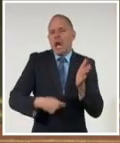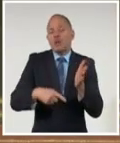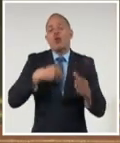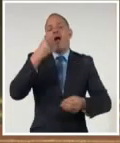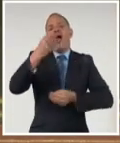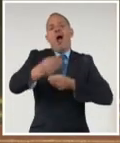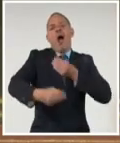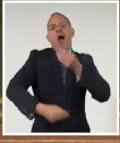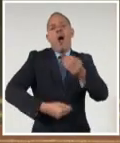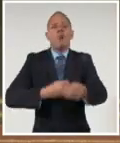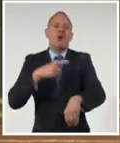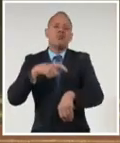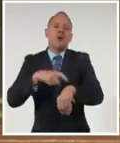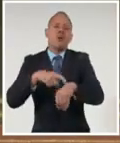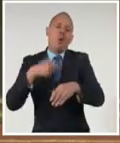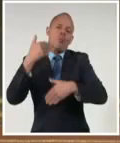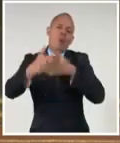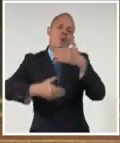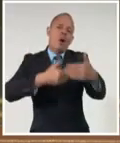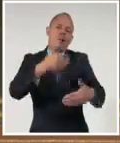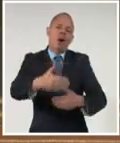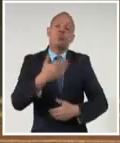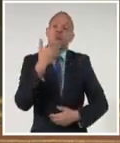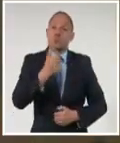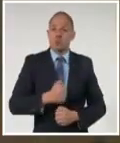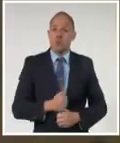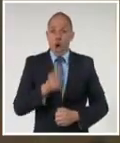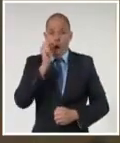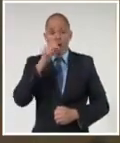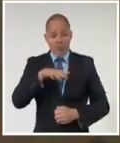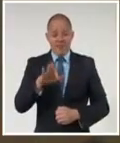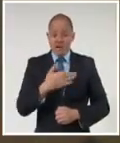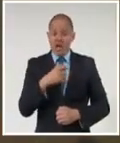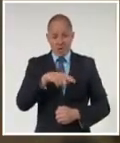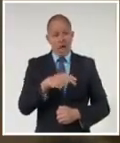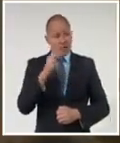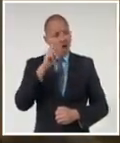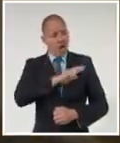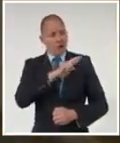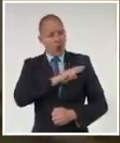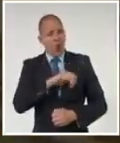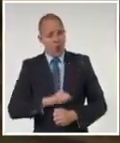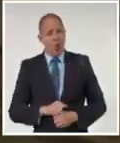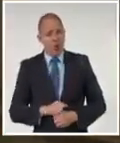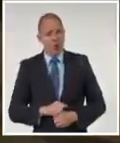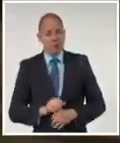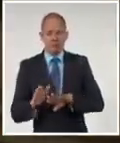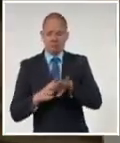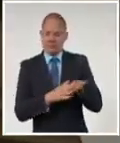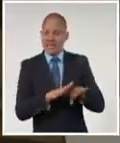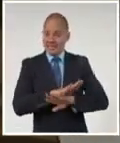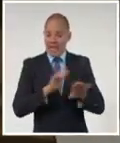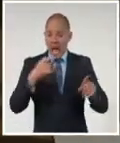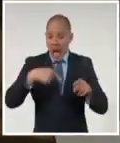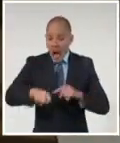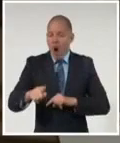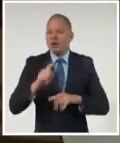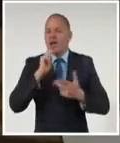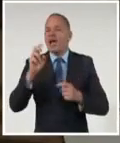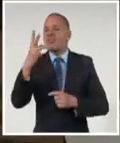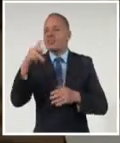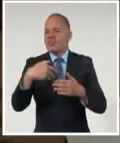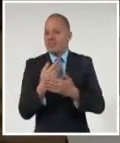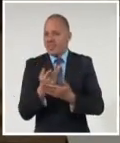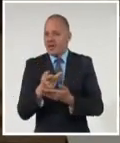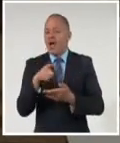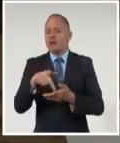por la influencia de los derechos fundamentales. Y tiene razón el profesor Cabrilat. Durante 3 días sesionará esta vigésima Jornada